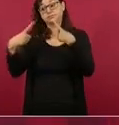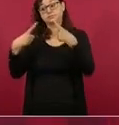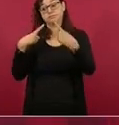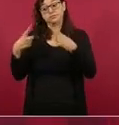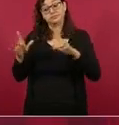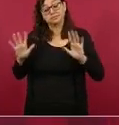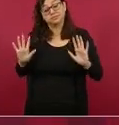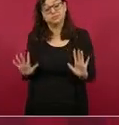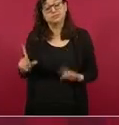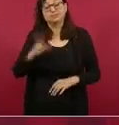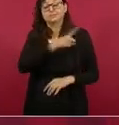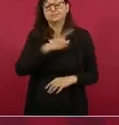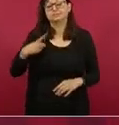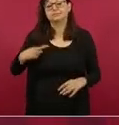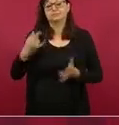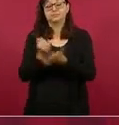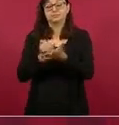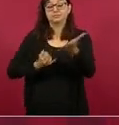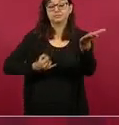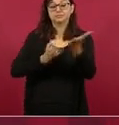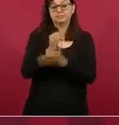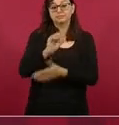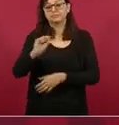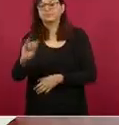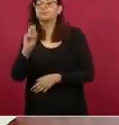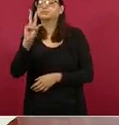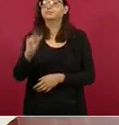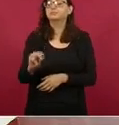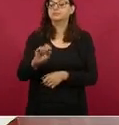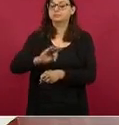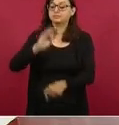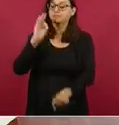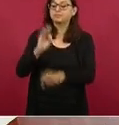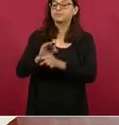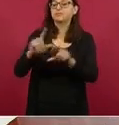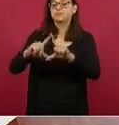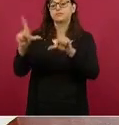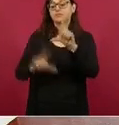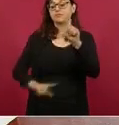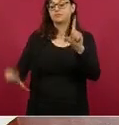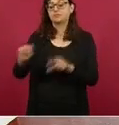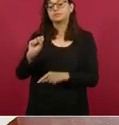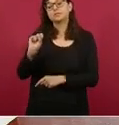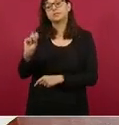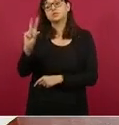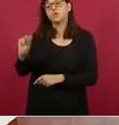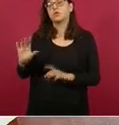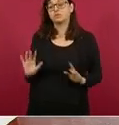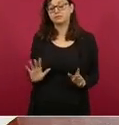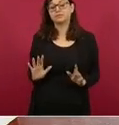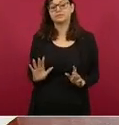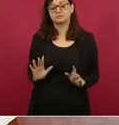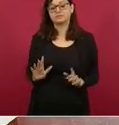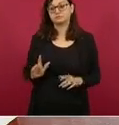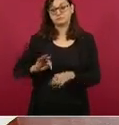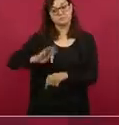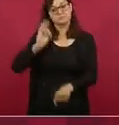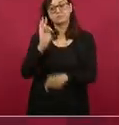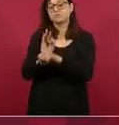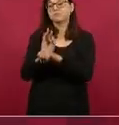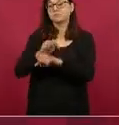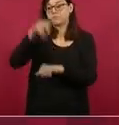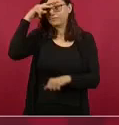van a pronunciarse a favor del interés nacional y a favor de México.